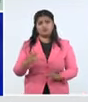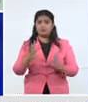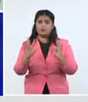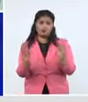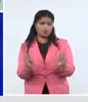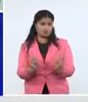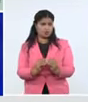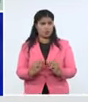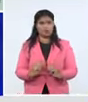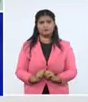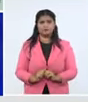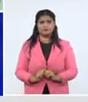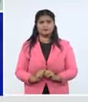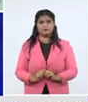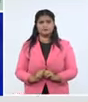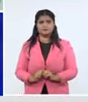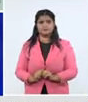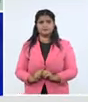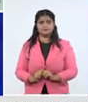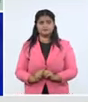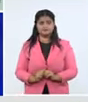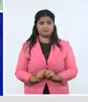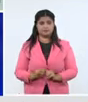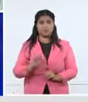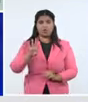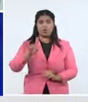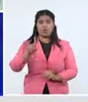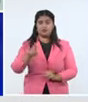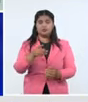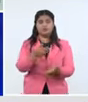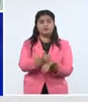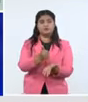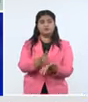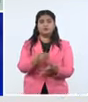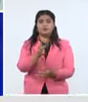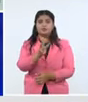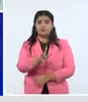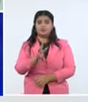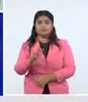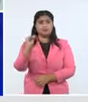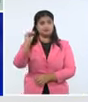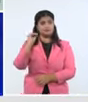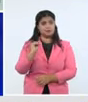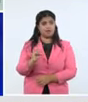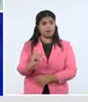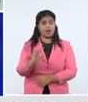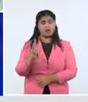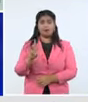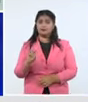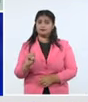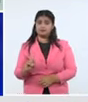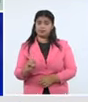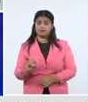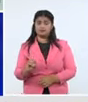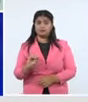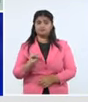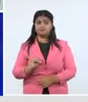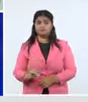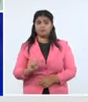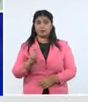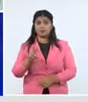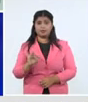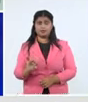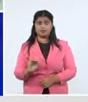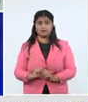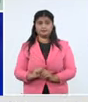Banes se reporta 41 confirmados, Holguín 33, Ibarra 30, Bagua 97, Rafael